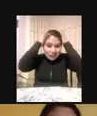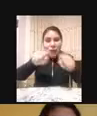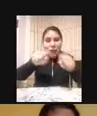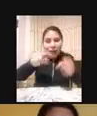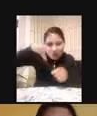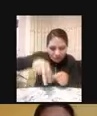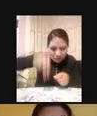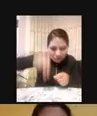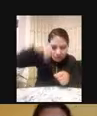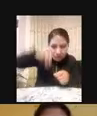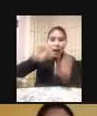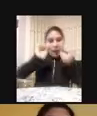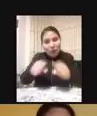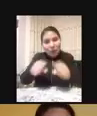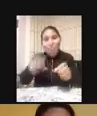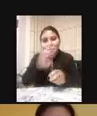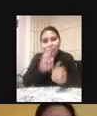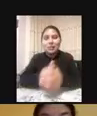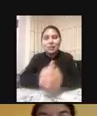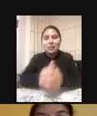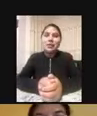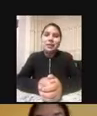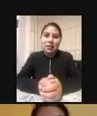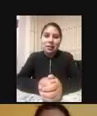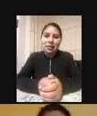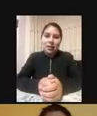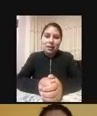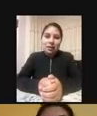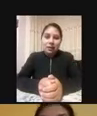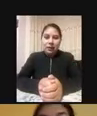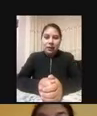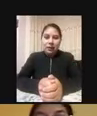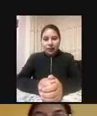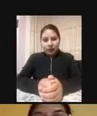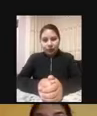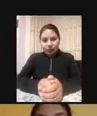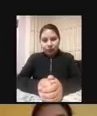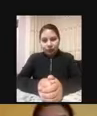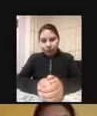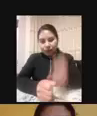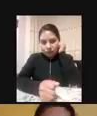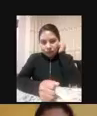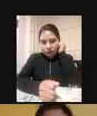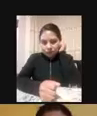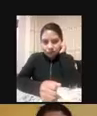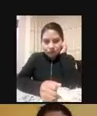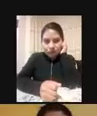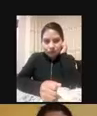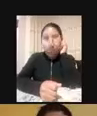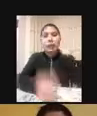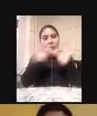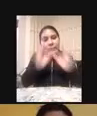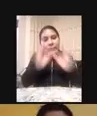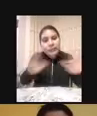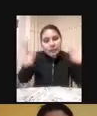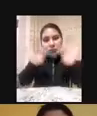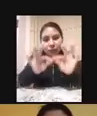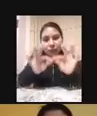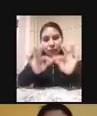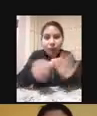permitan el desarrollo de estas praxias finas. Siguiente, por favor. Es importante que dentro de este